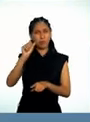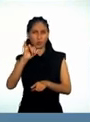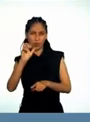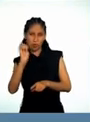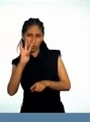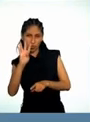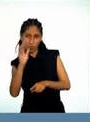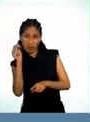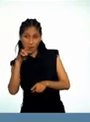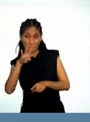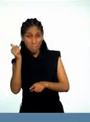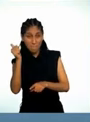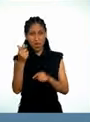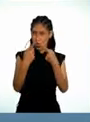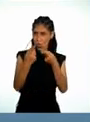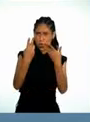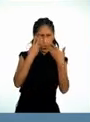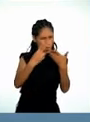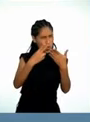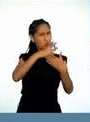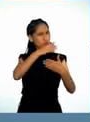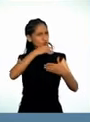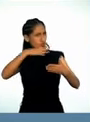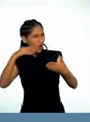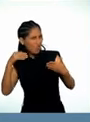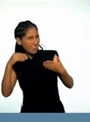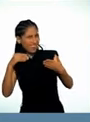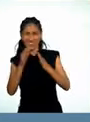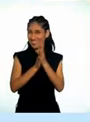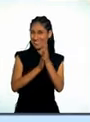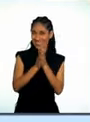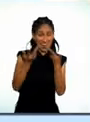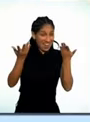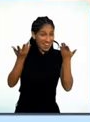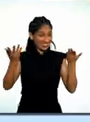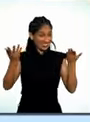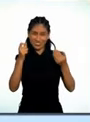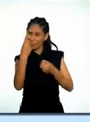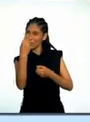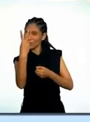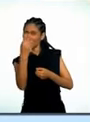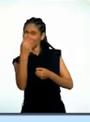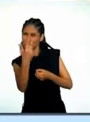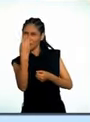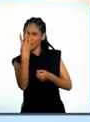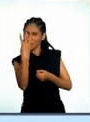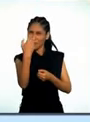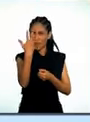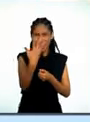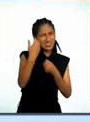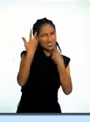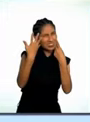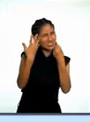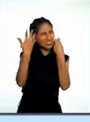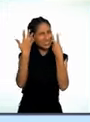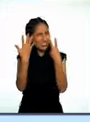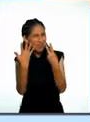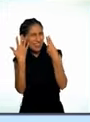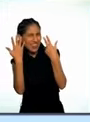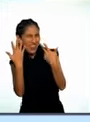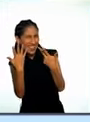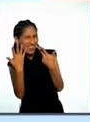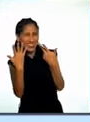charles i love child & juancho three paul van dyck